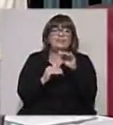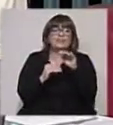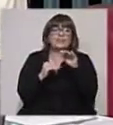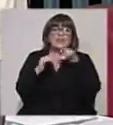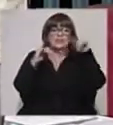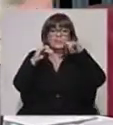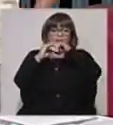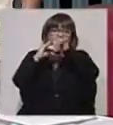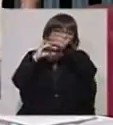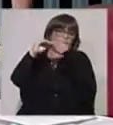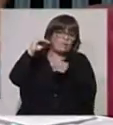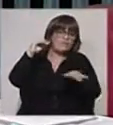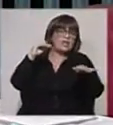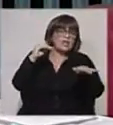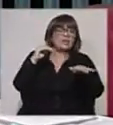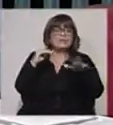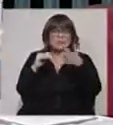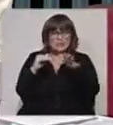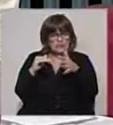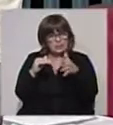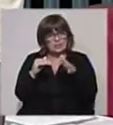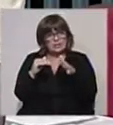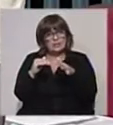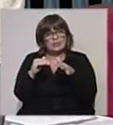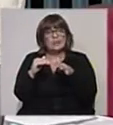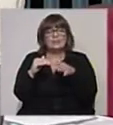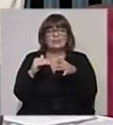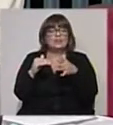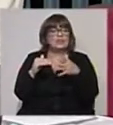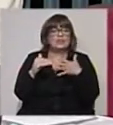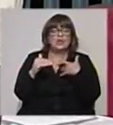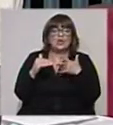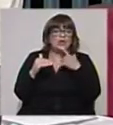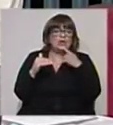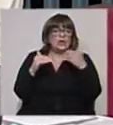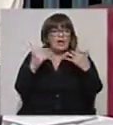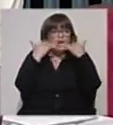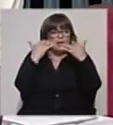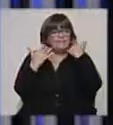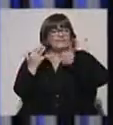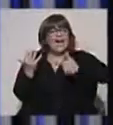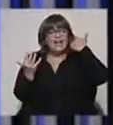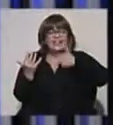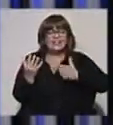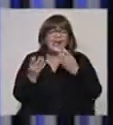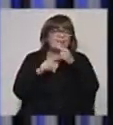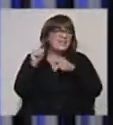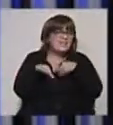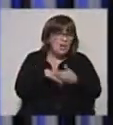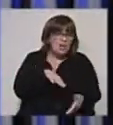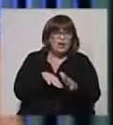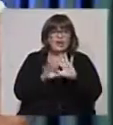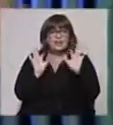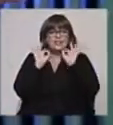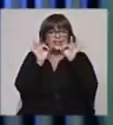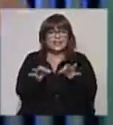y después bajás ahí algunos kilómetros, pero... Se siente... Apunado a la media hora estaba, ¿eh? Terrible. Me acuerdo que llegué el primer día, después